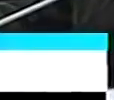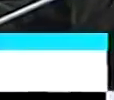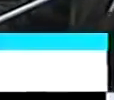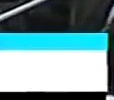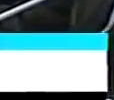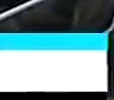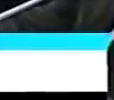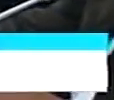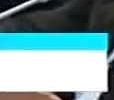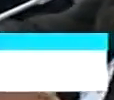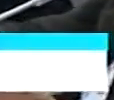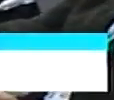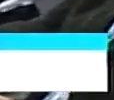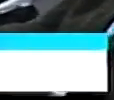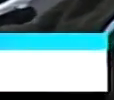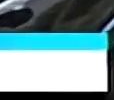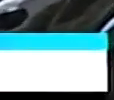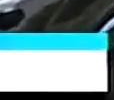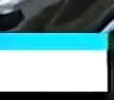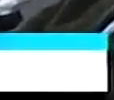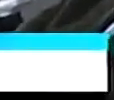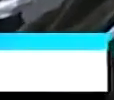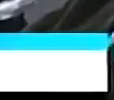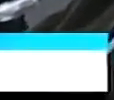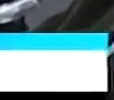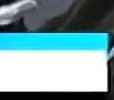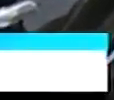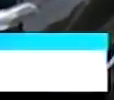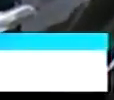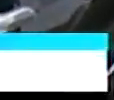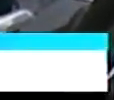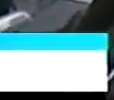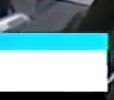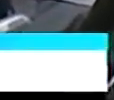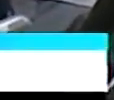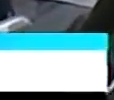Buenos días con todos. Gracias, congresista.